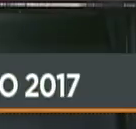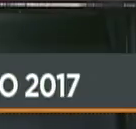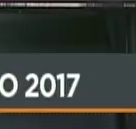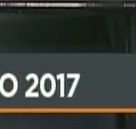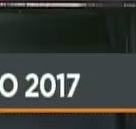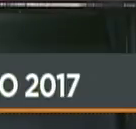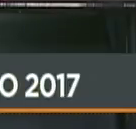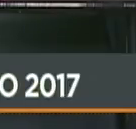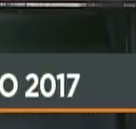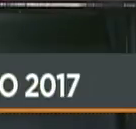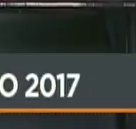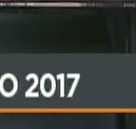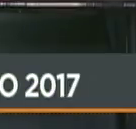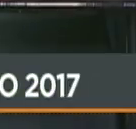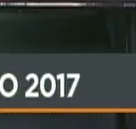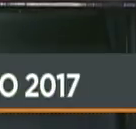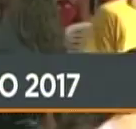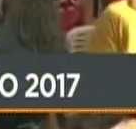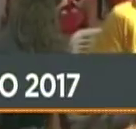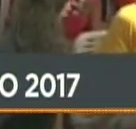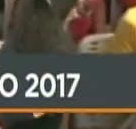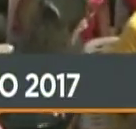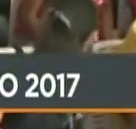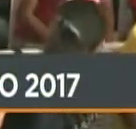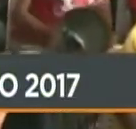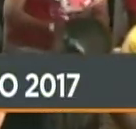digo, ¿alguna embarazada? Y él empieza a hacer así.